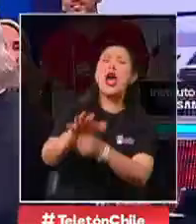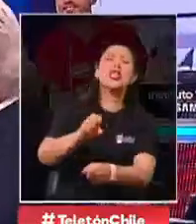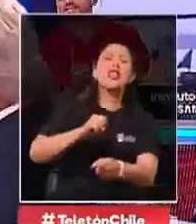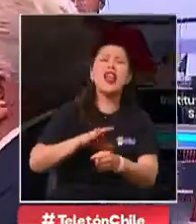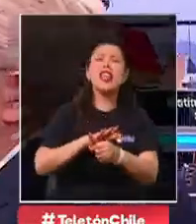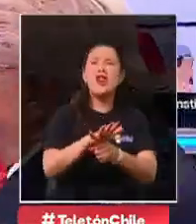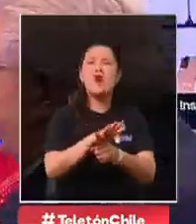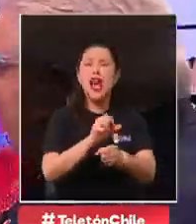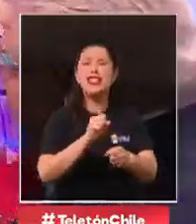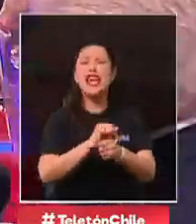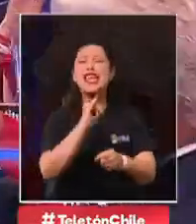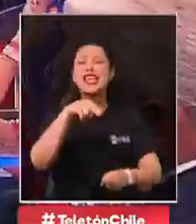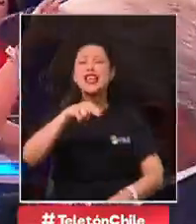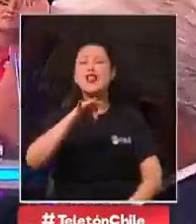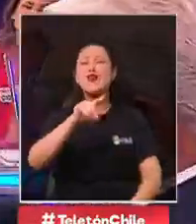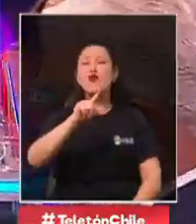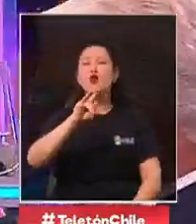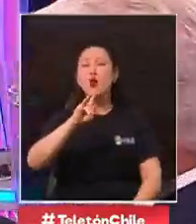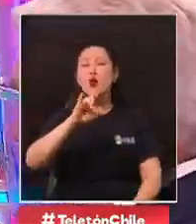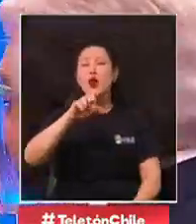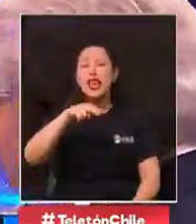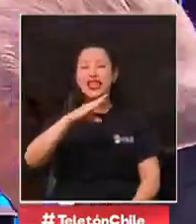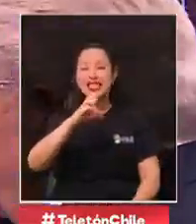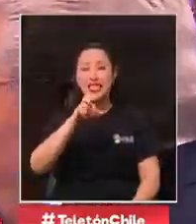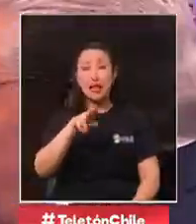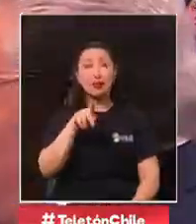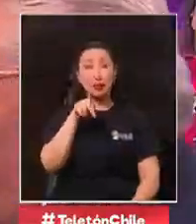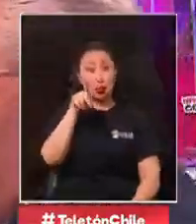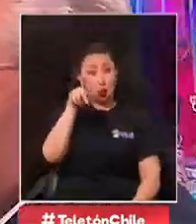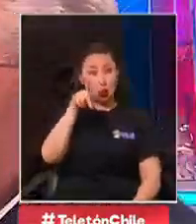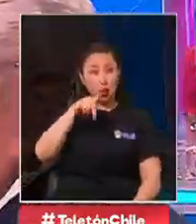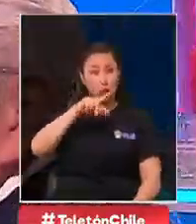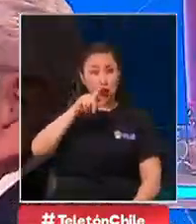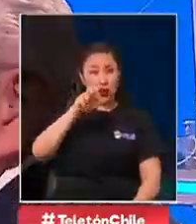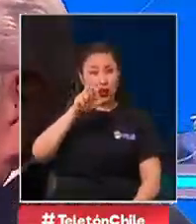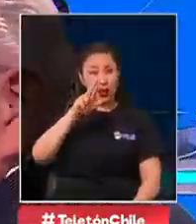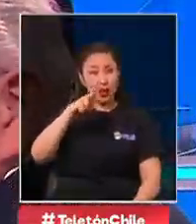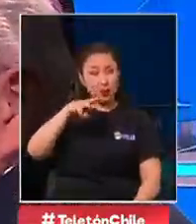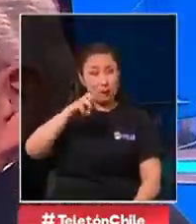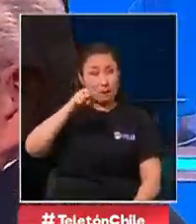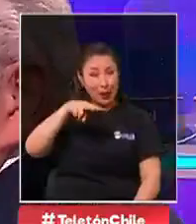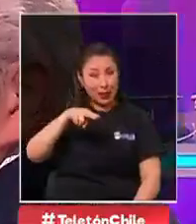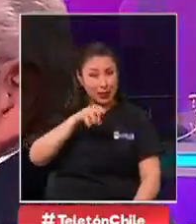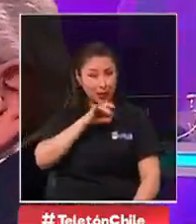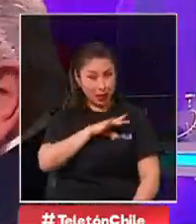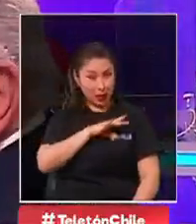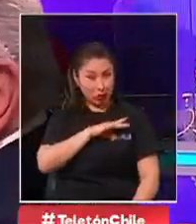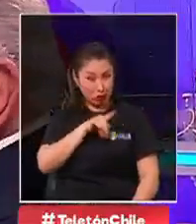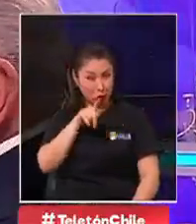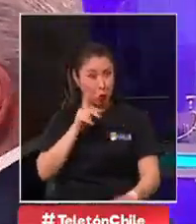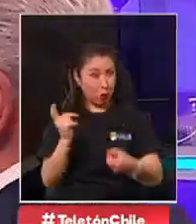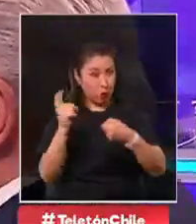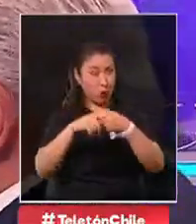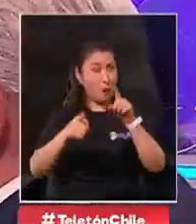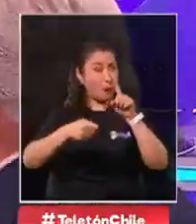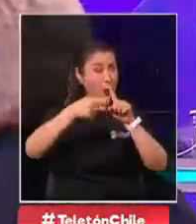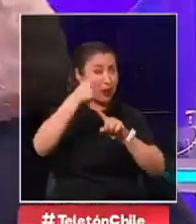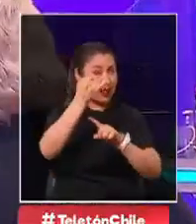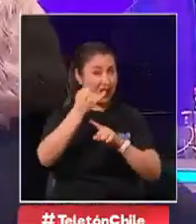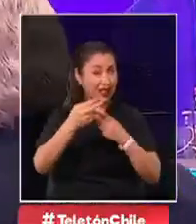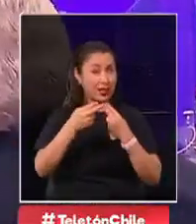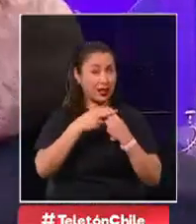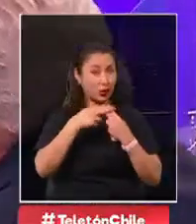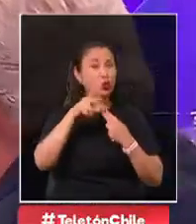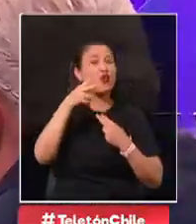Influencer. Oye, Germán, tú eres chileno, sé que vive. Es primera vez la Teletón, es chileno, vive en México, pero ¿qué te